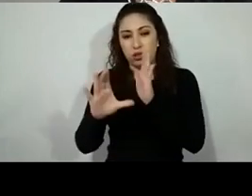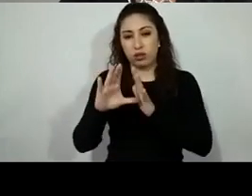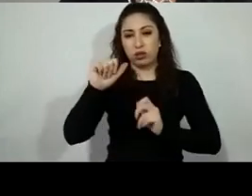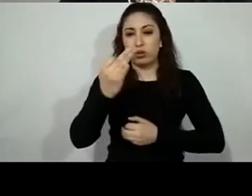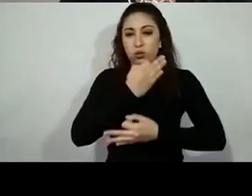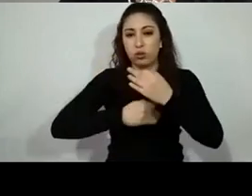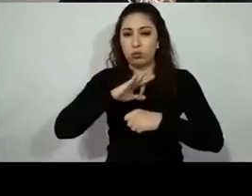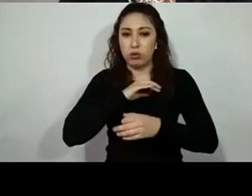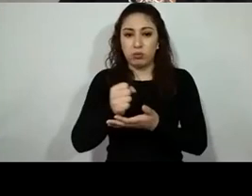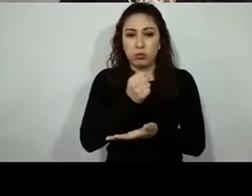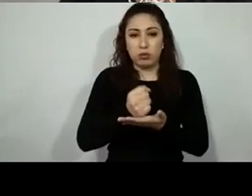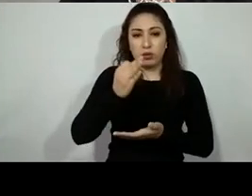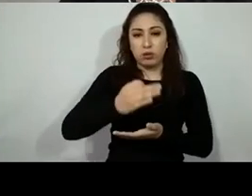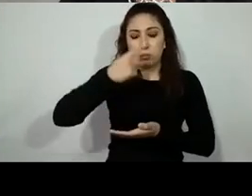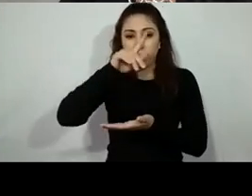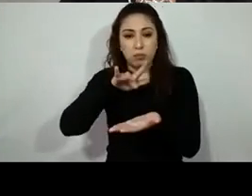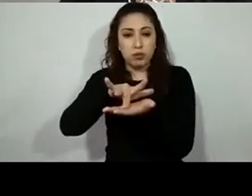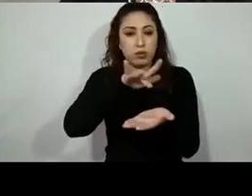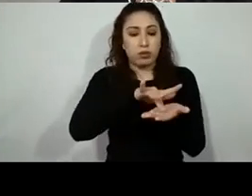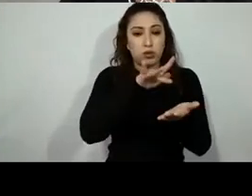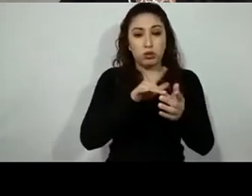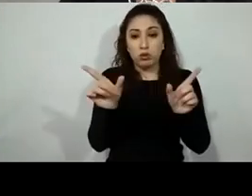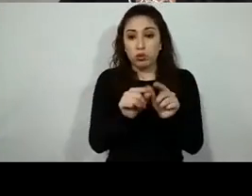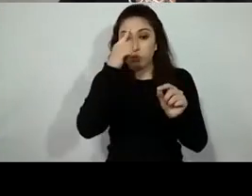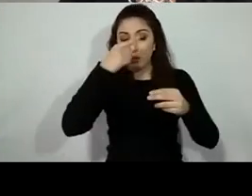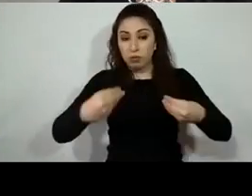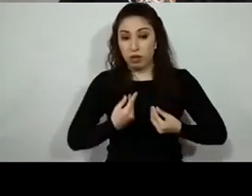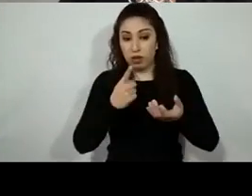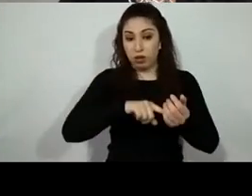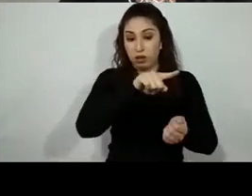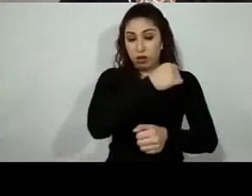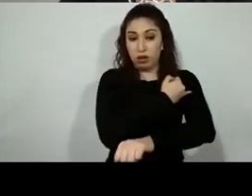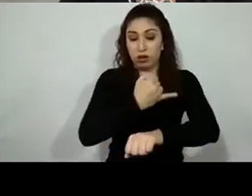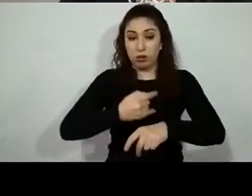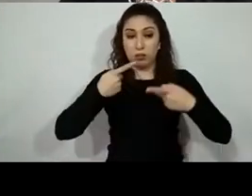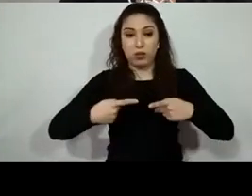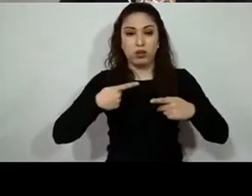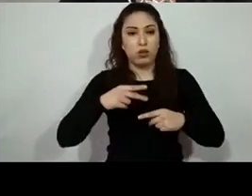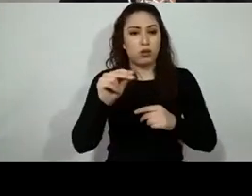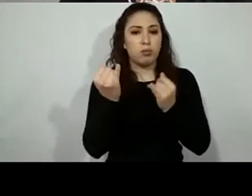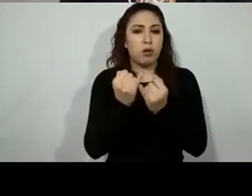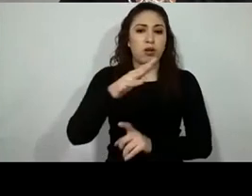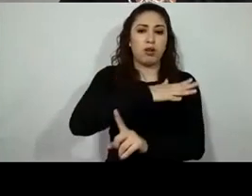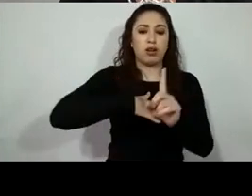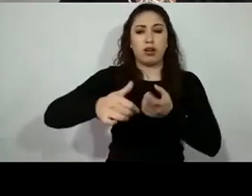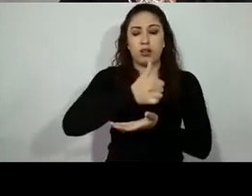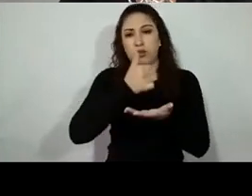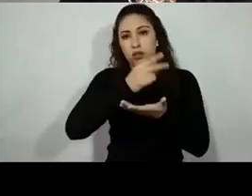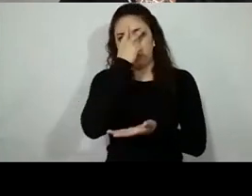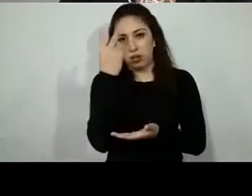apoyarla para beneficio no solo de los iztapalapenses, sino de la ciudad en su conjunto. Y aquí,